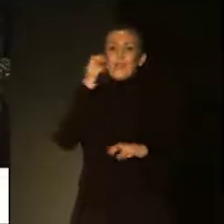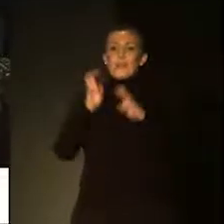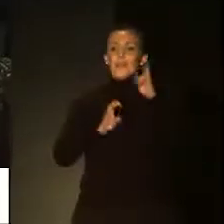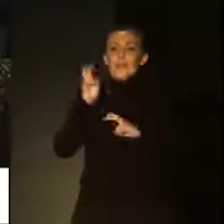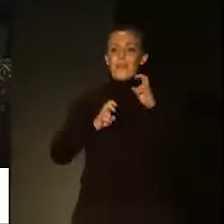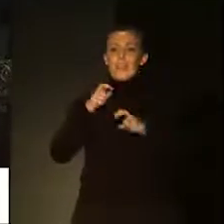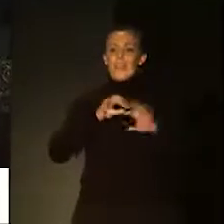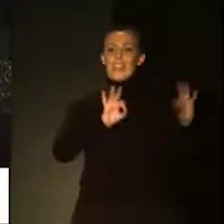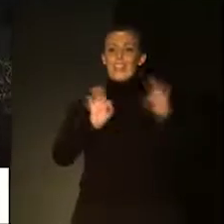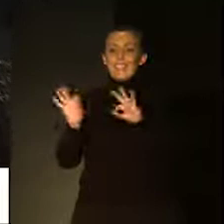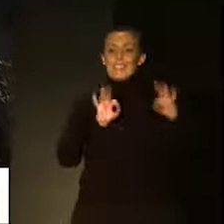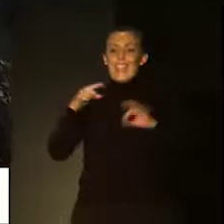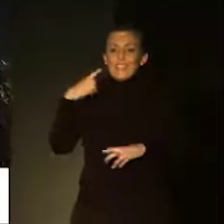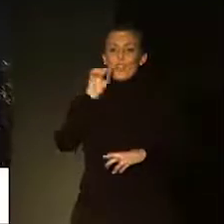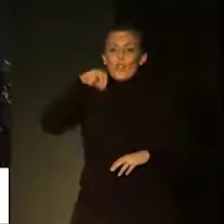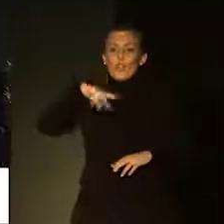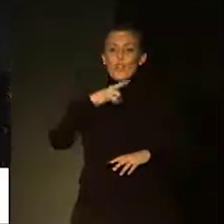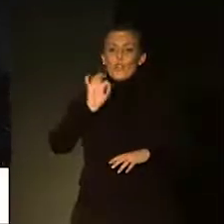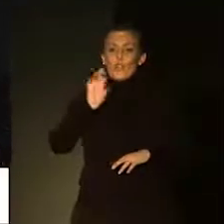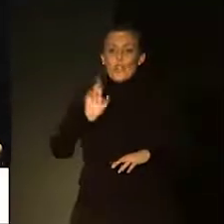Bienvenidos al Teatro Góngora,